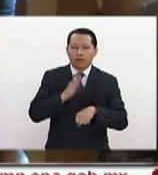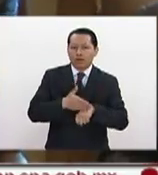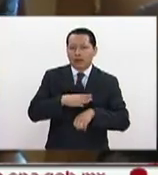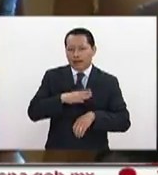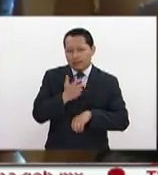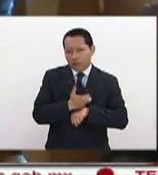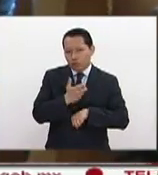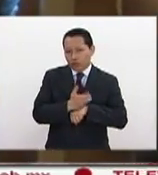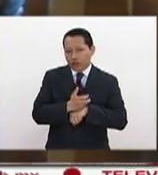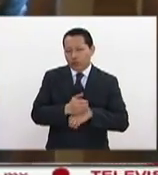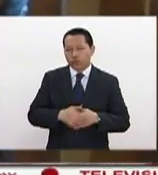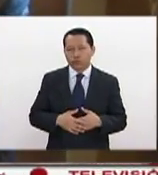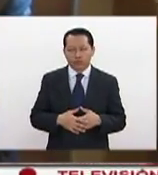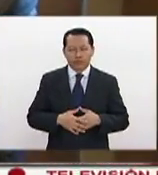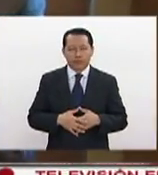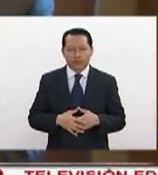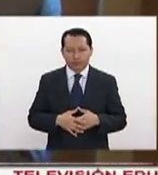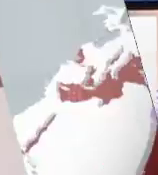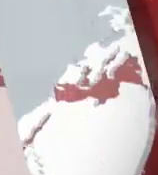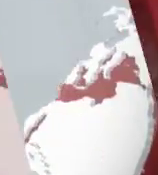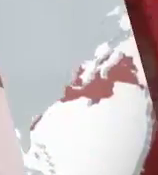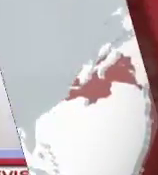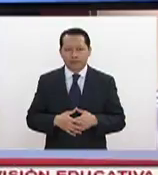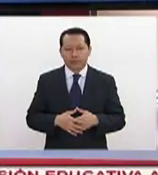por los Estados Unidos.